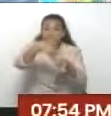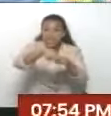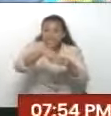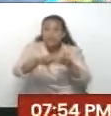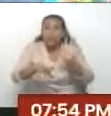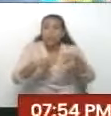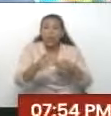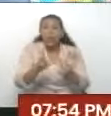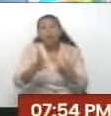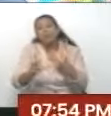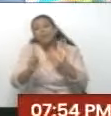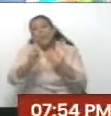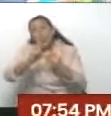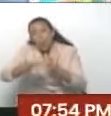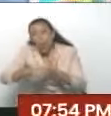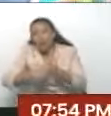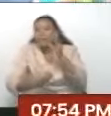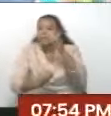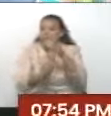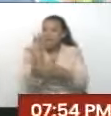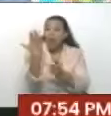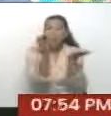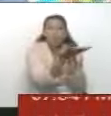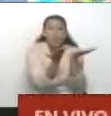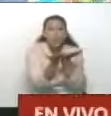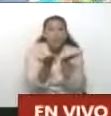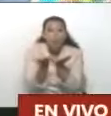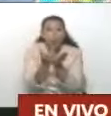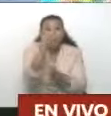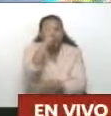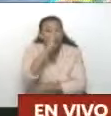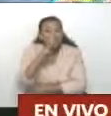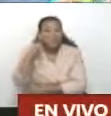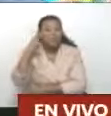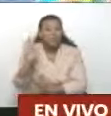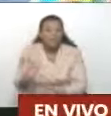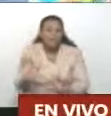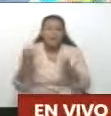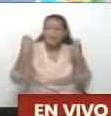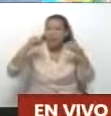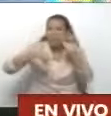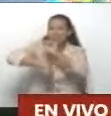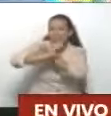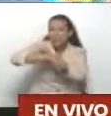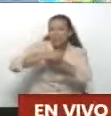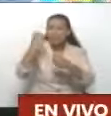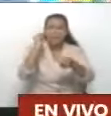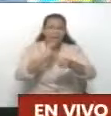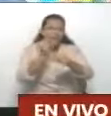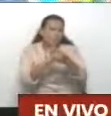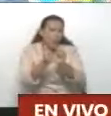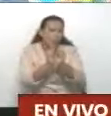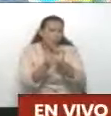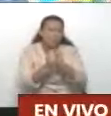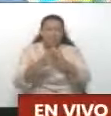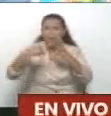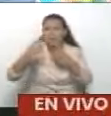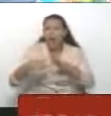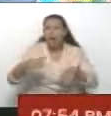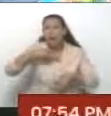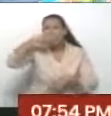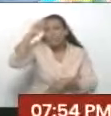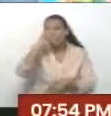luego en la creación de la Escuela Vinotinto para la práctica deportiva. Ahí se organizaron los